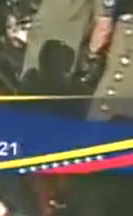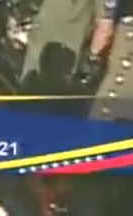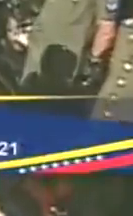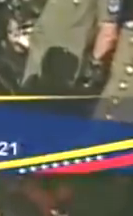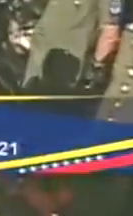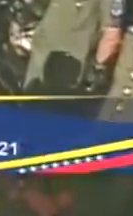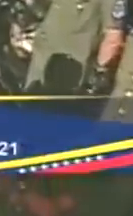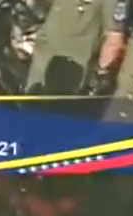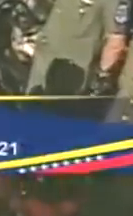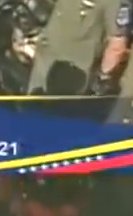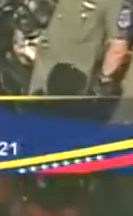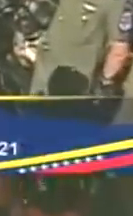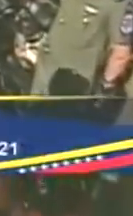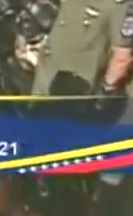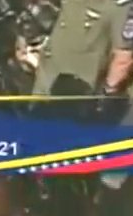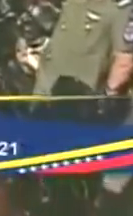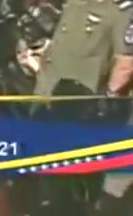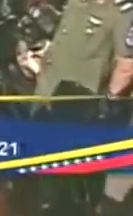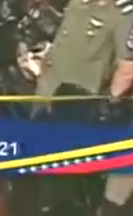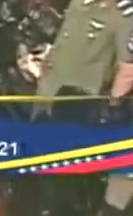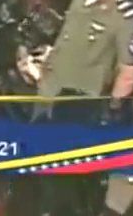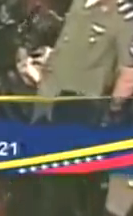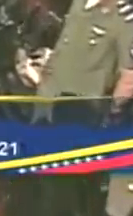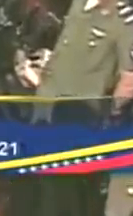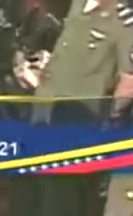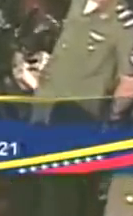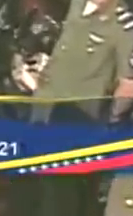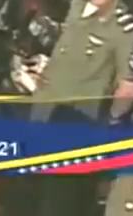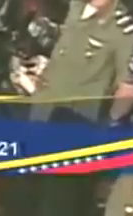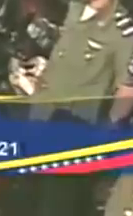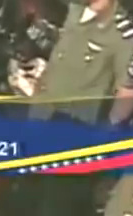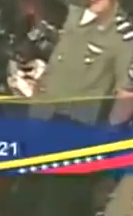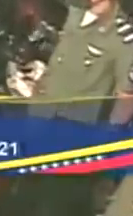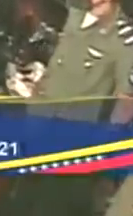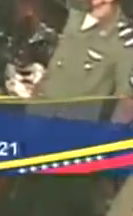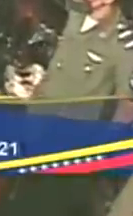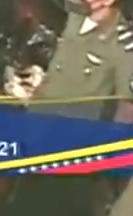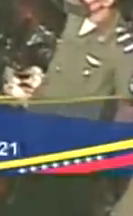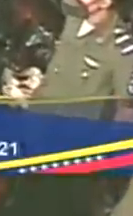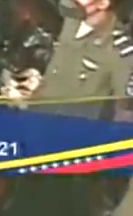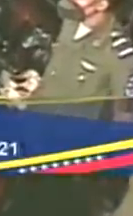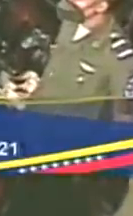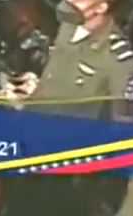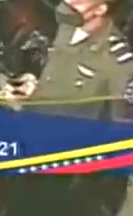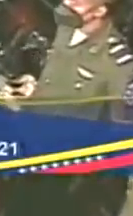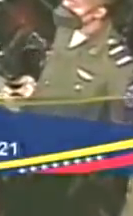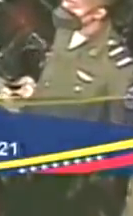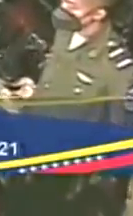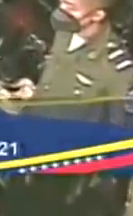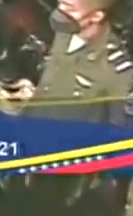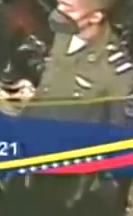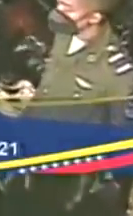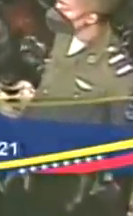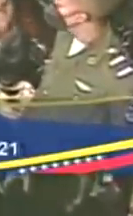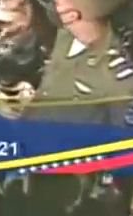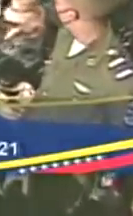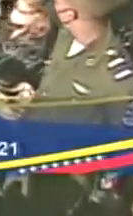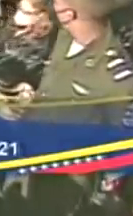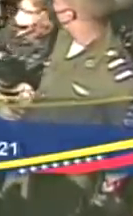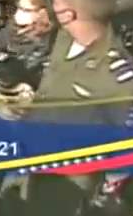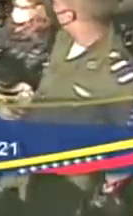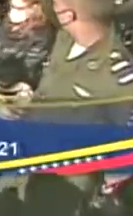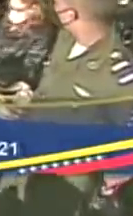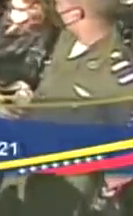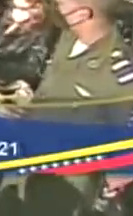133 participantes, de los que el 39% fueron mujeres. Esta es la 17ª edición de los